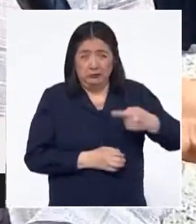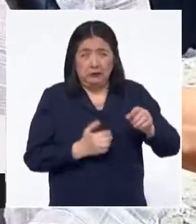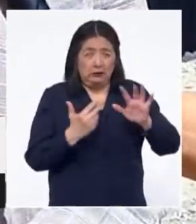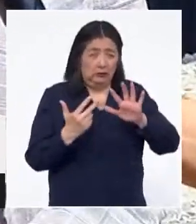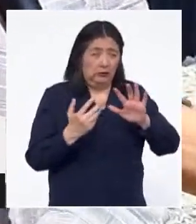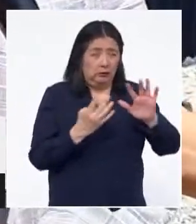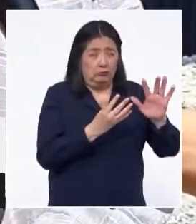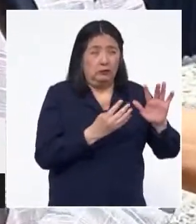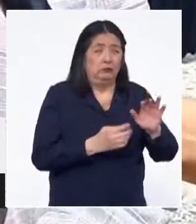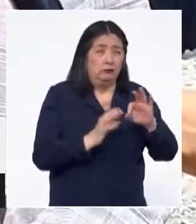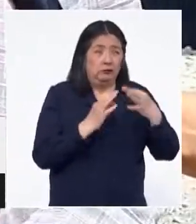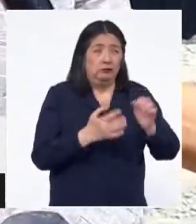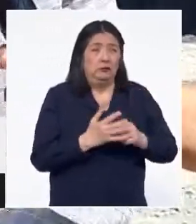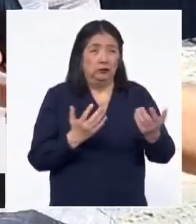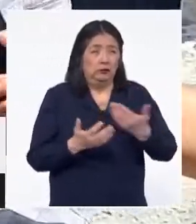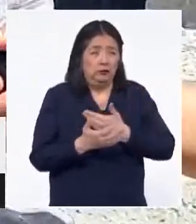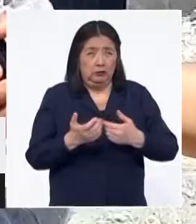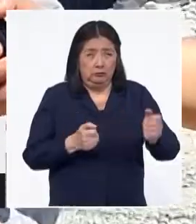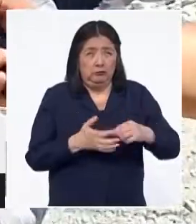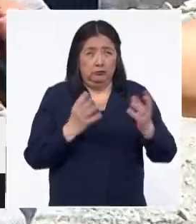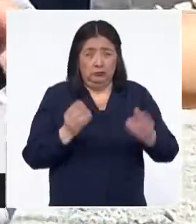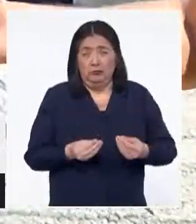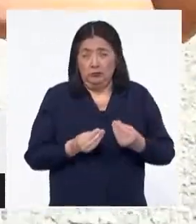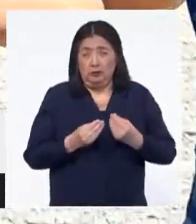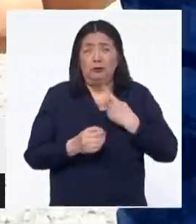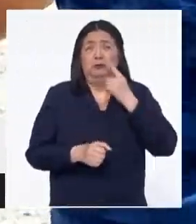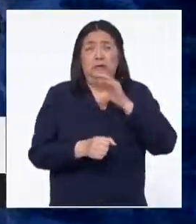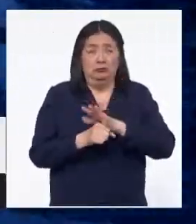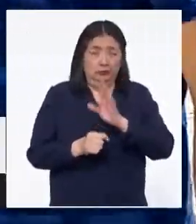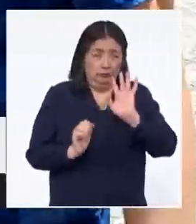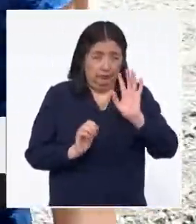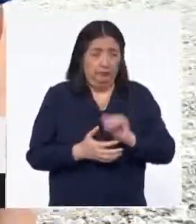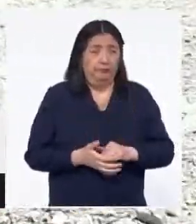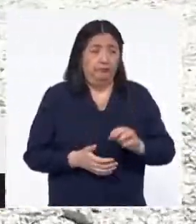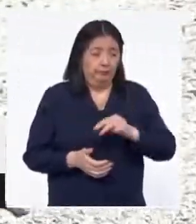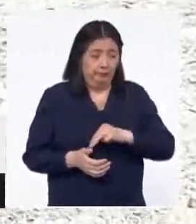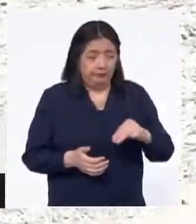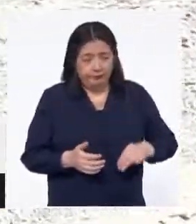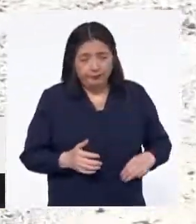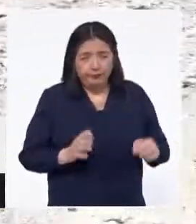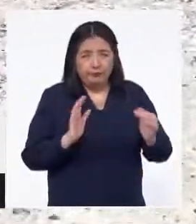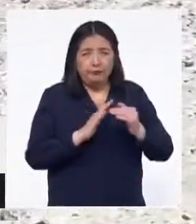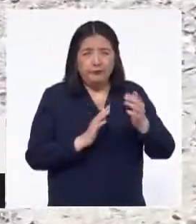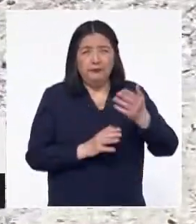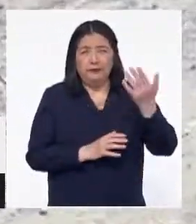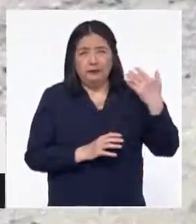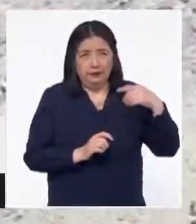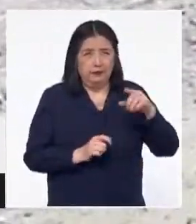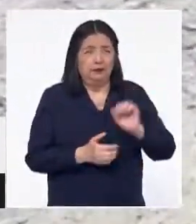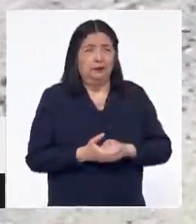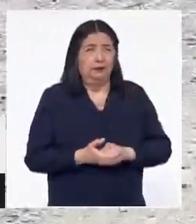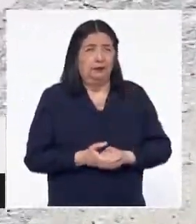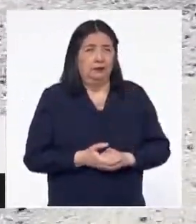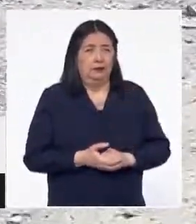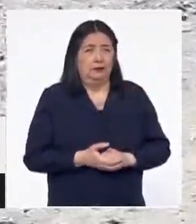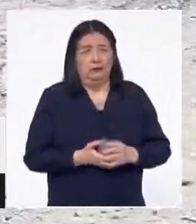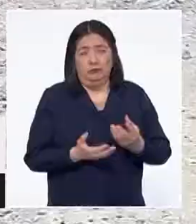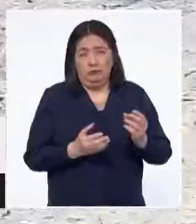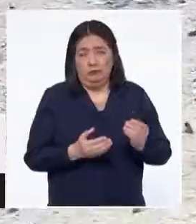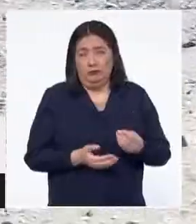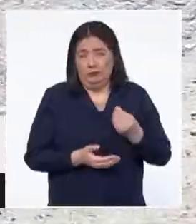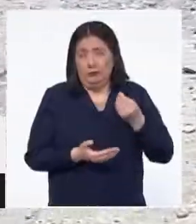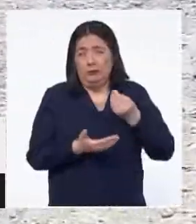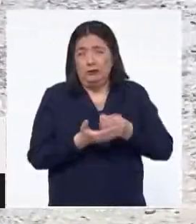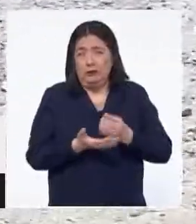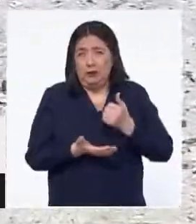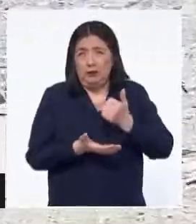1.089 familias, el gobierno nos ha ofrecido, mediante la ministra de Vivienda en ese entonces, bonos de